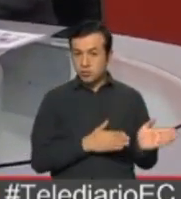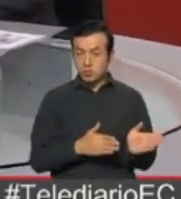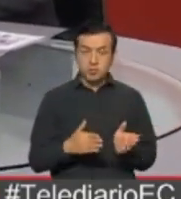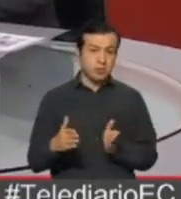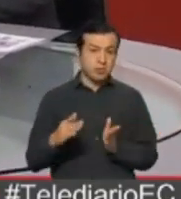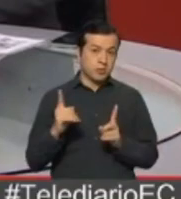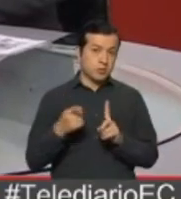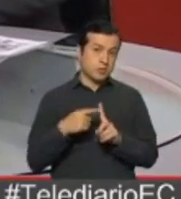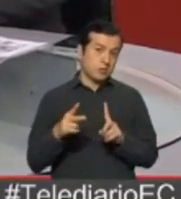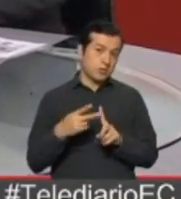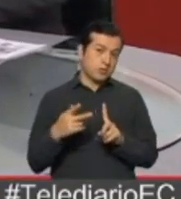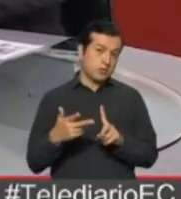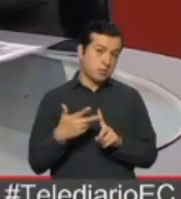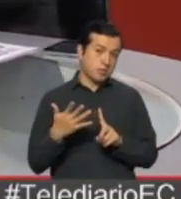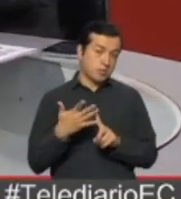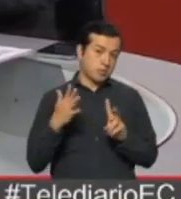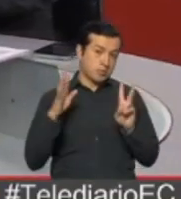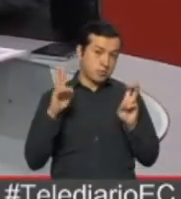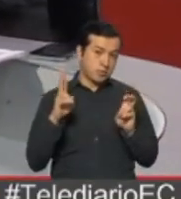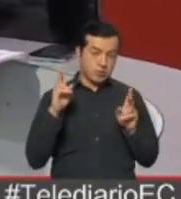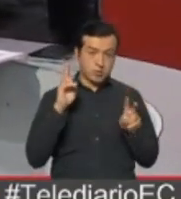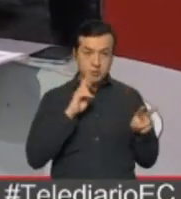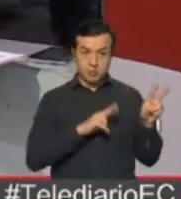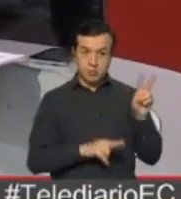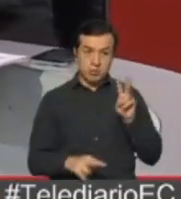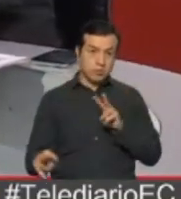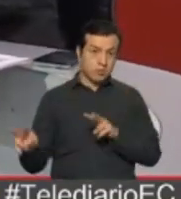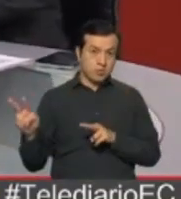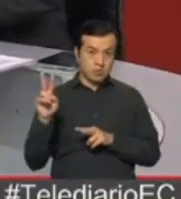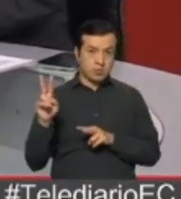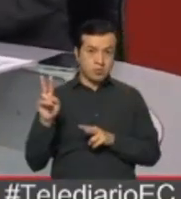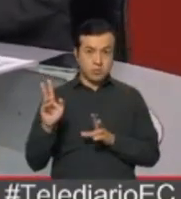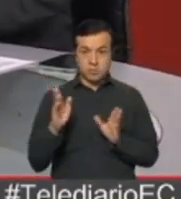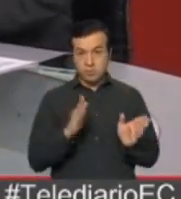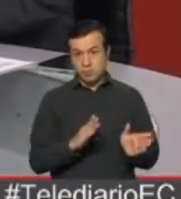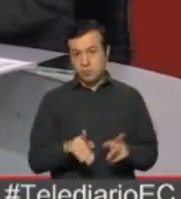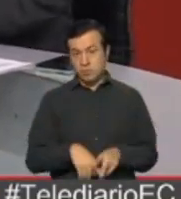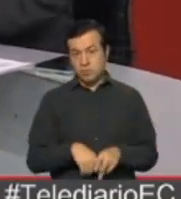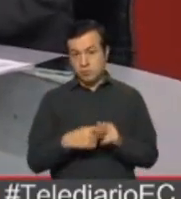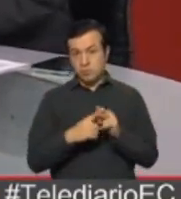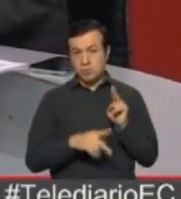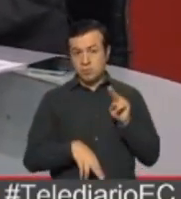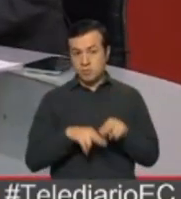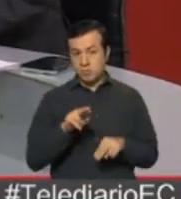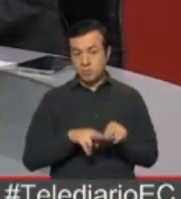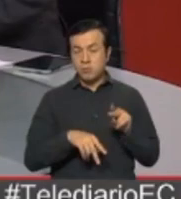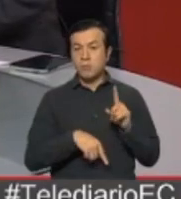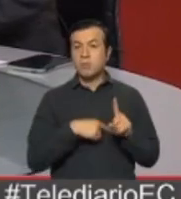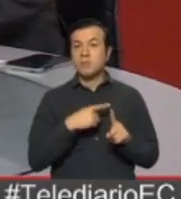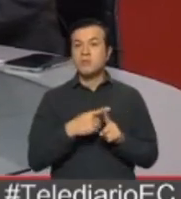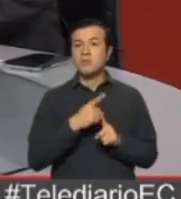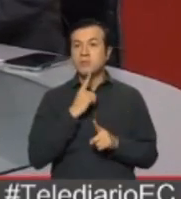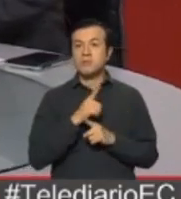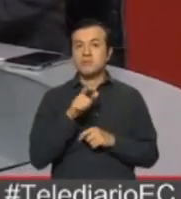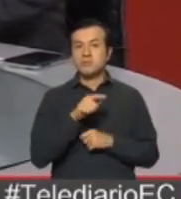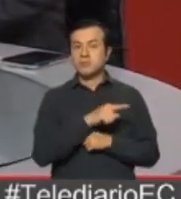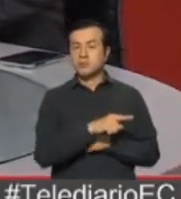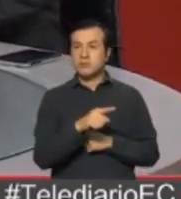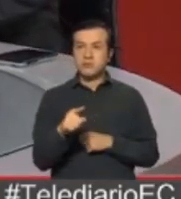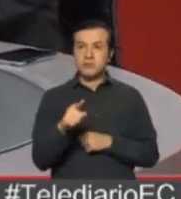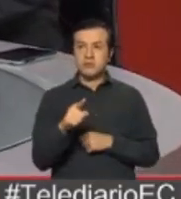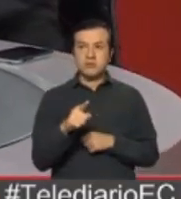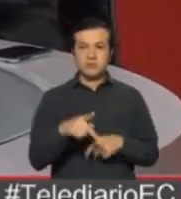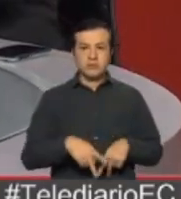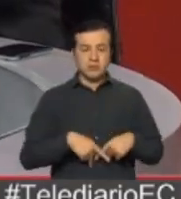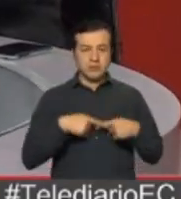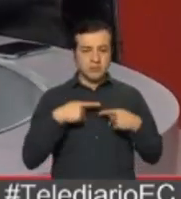la primera segunda etapa con relación a los estudios y luego ya para comenzar a construir cuando podría es decir el ciudadano que habita